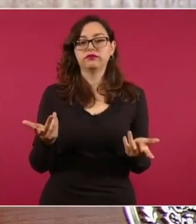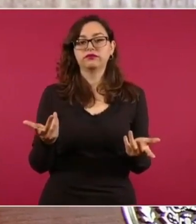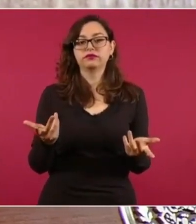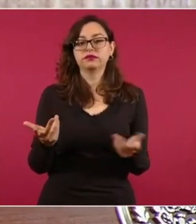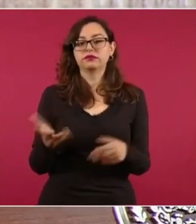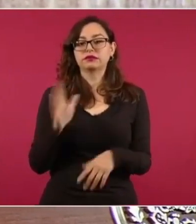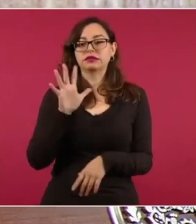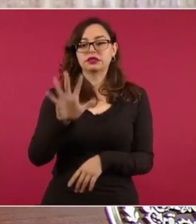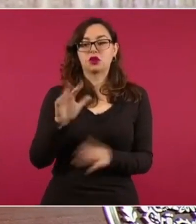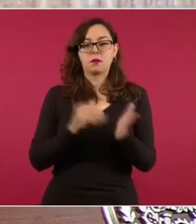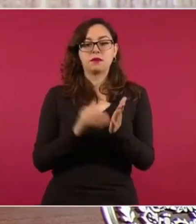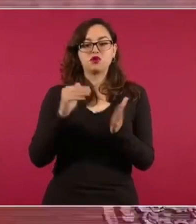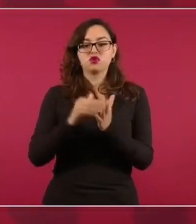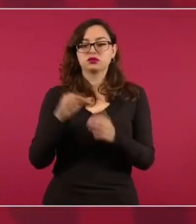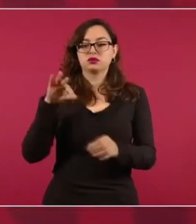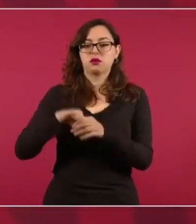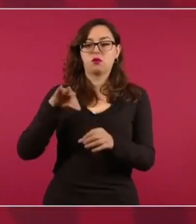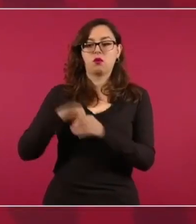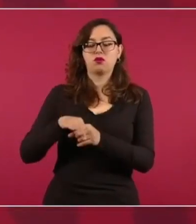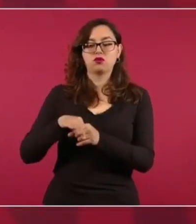de 5 millones de votos.